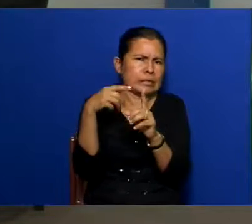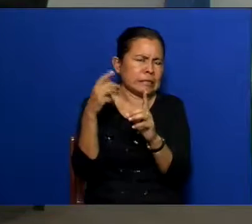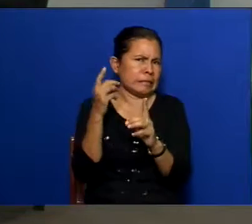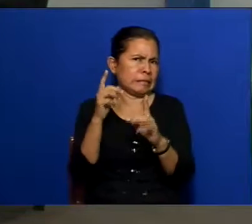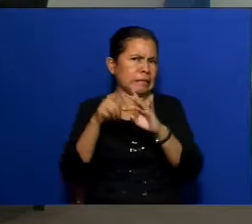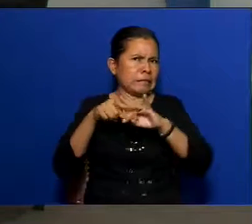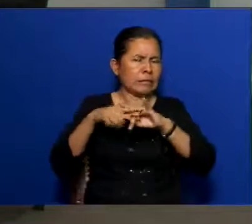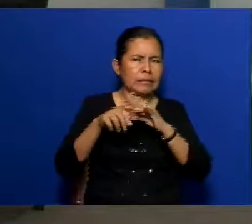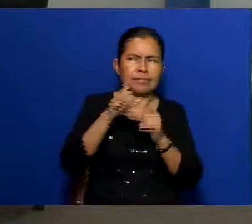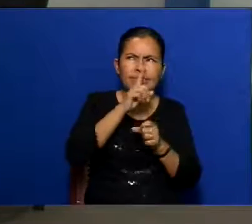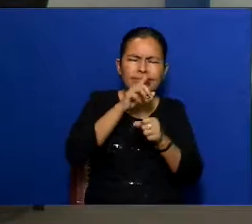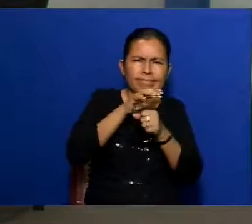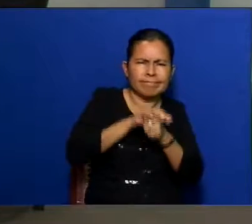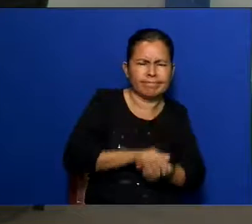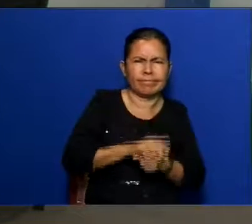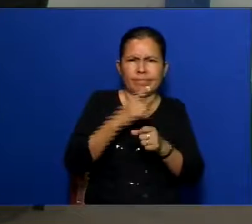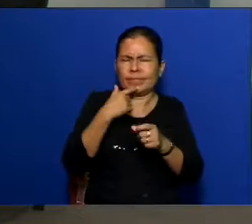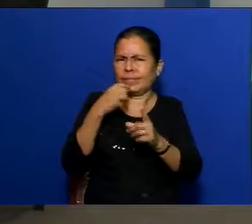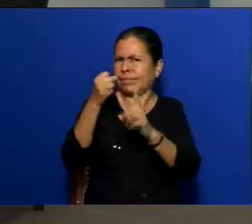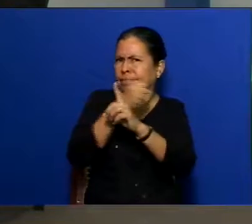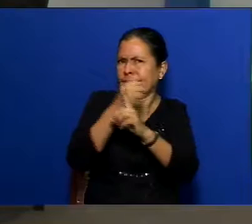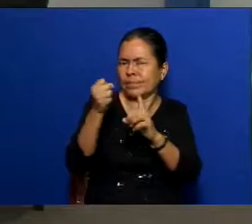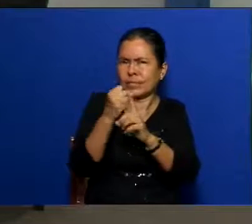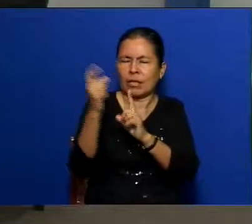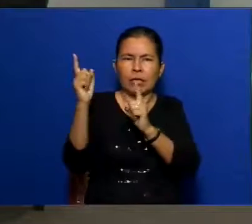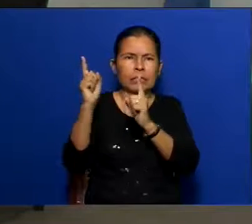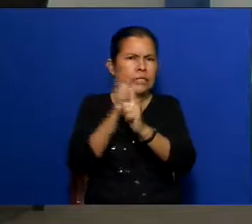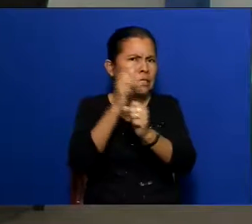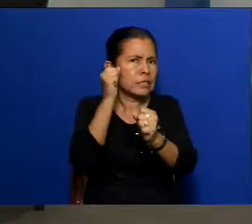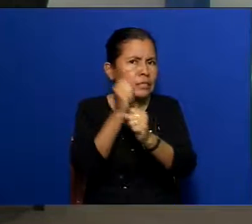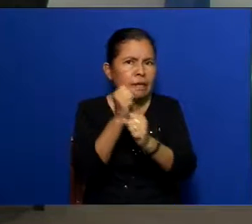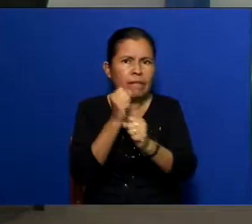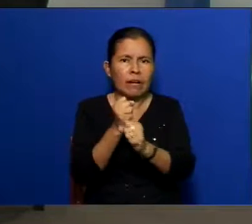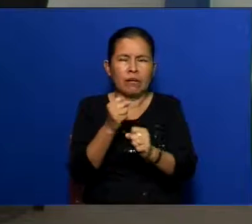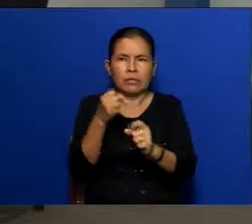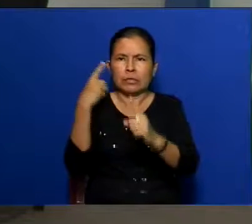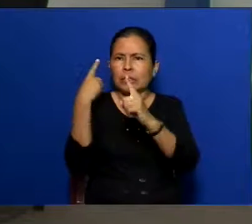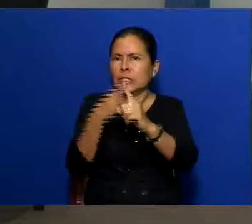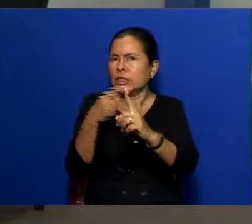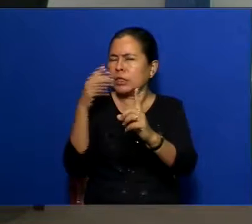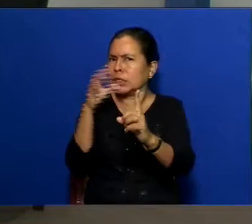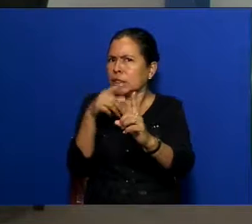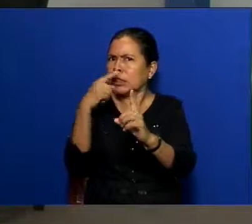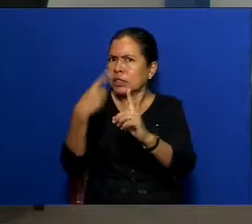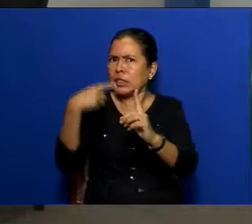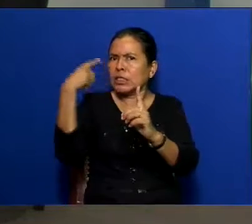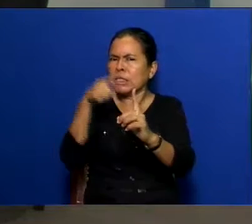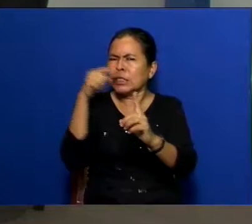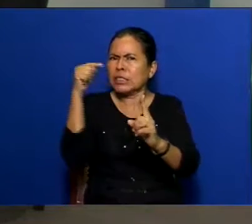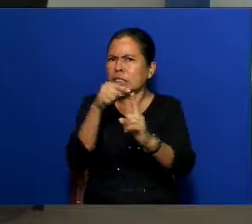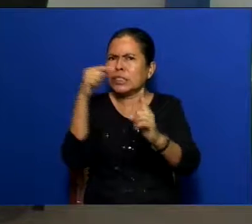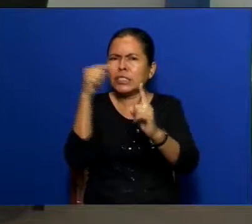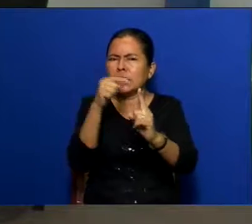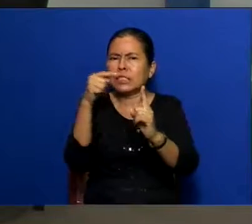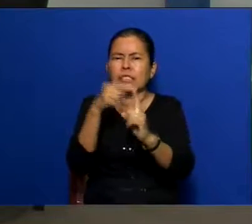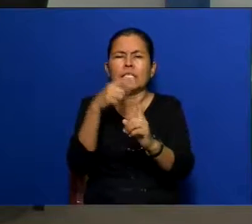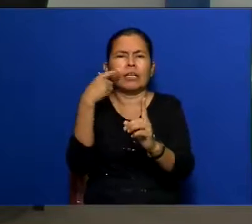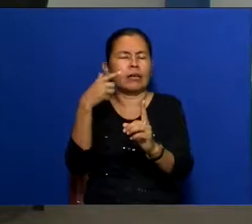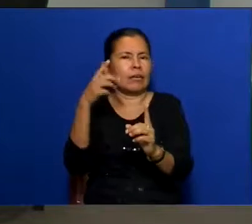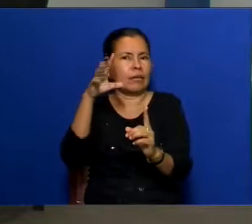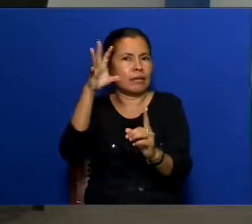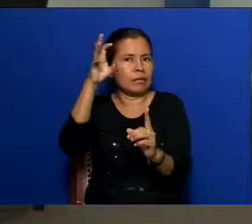humillada, agredida, acosada laboralmente, por ejemplo, y entonces no hay una